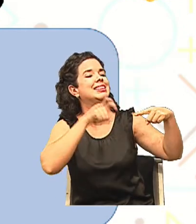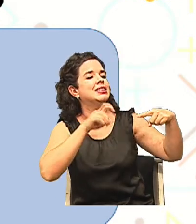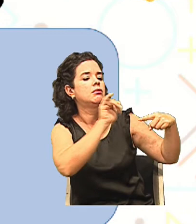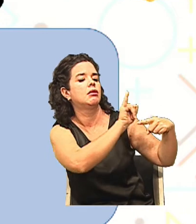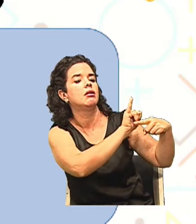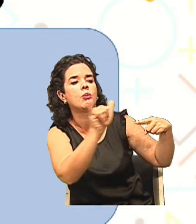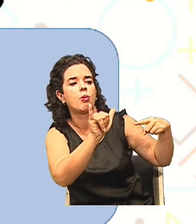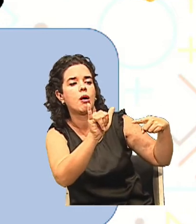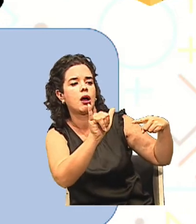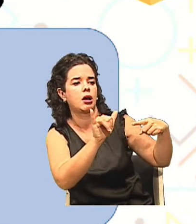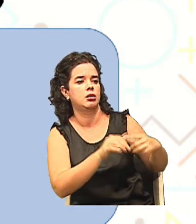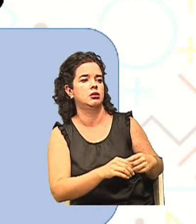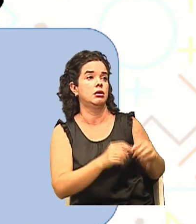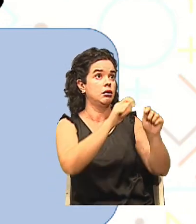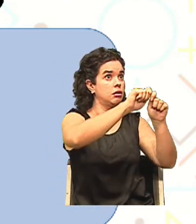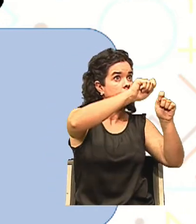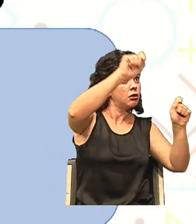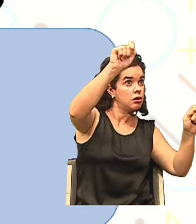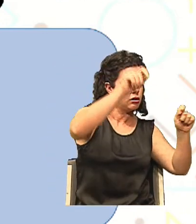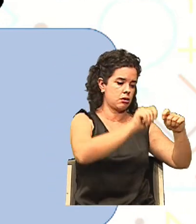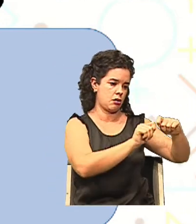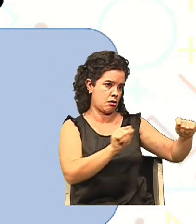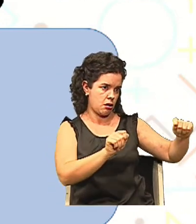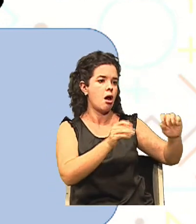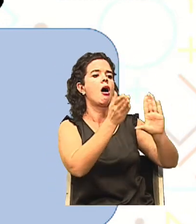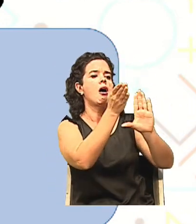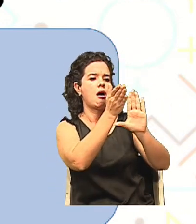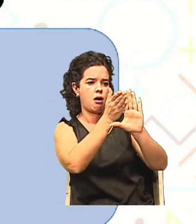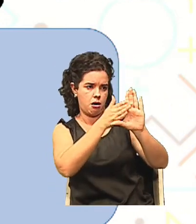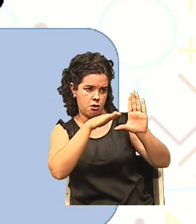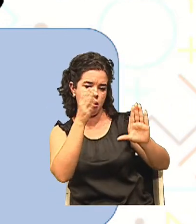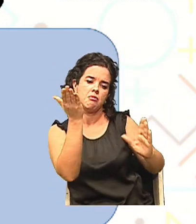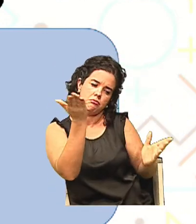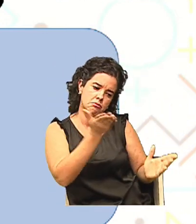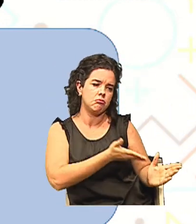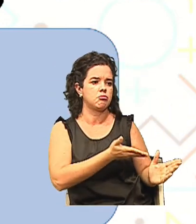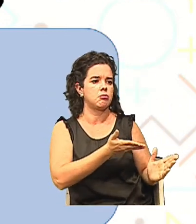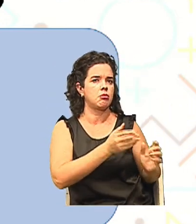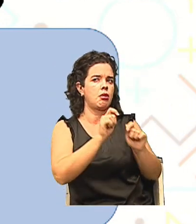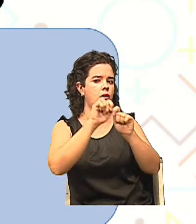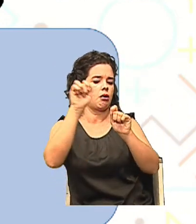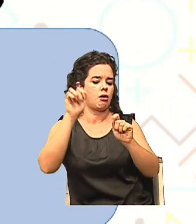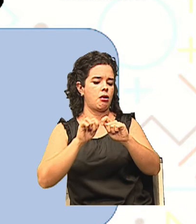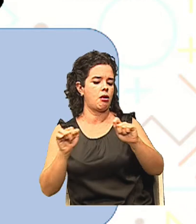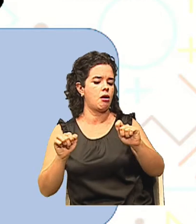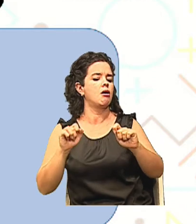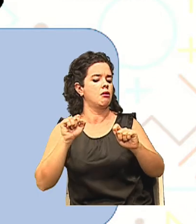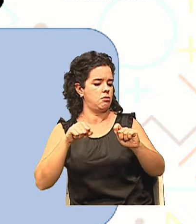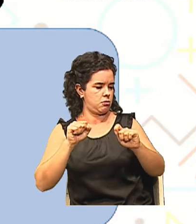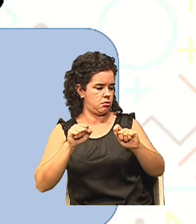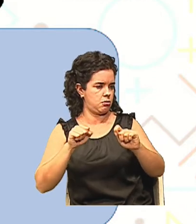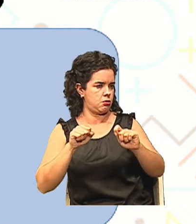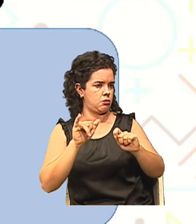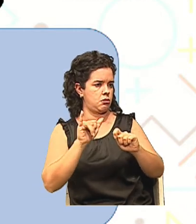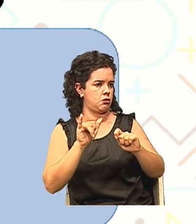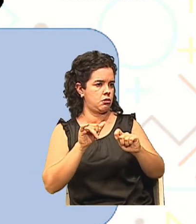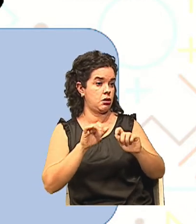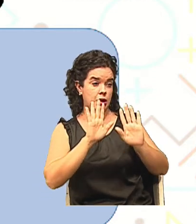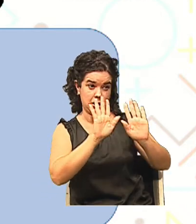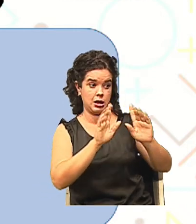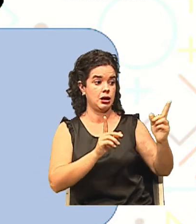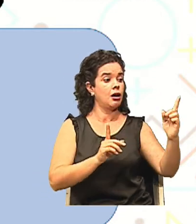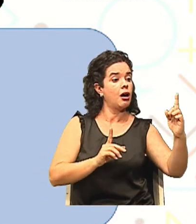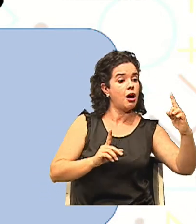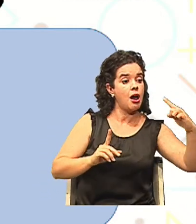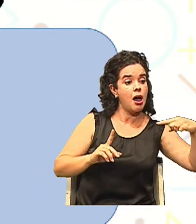ok. Entonces, los lados se dividen. Y si me da igual, sí funciona. Y los ángulos, si